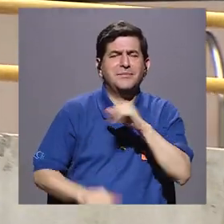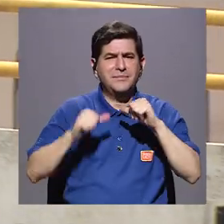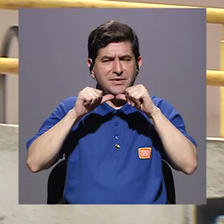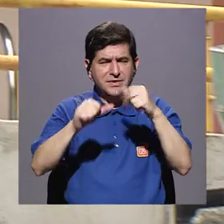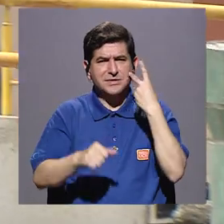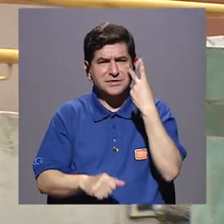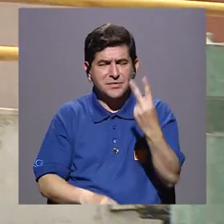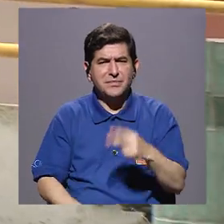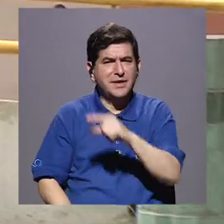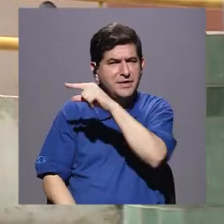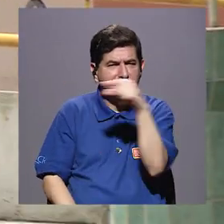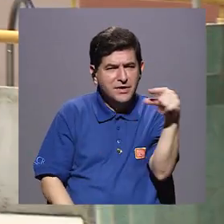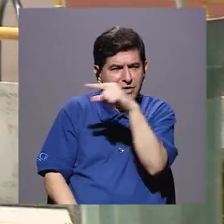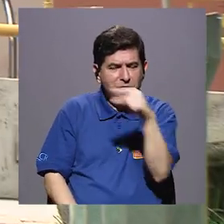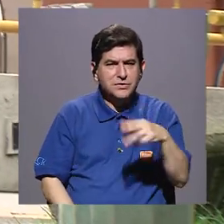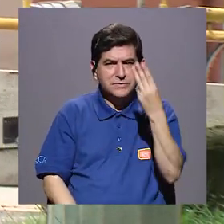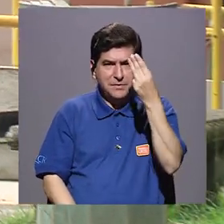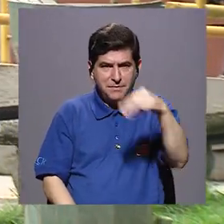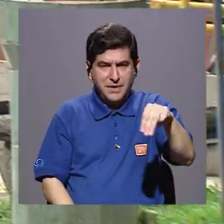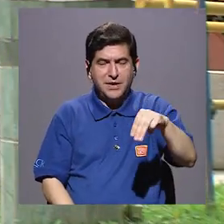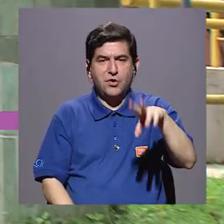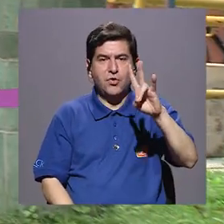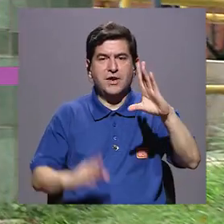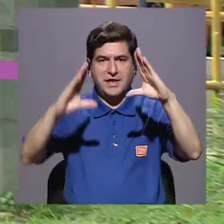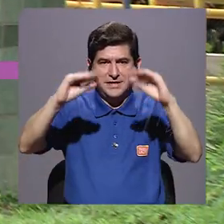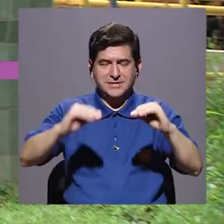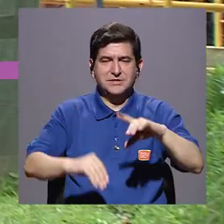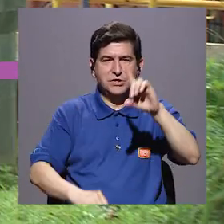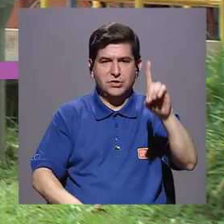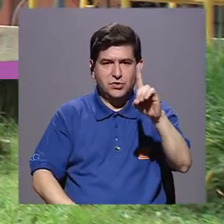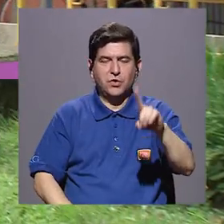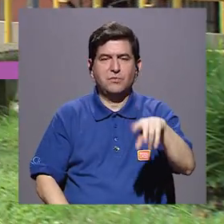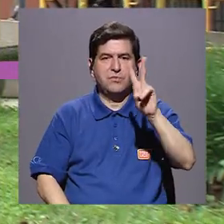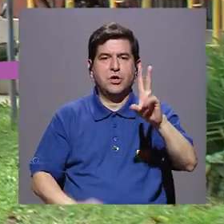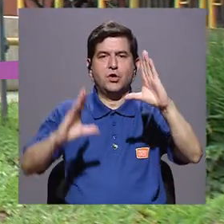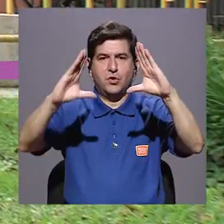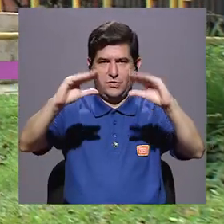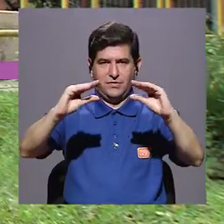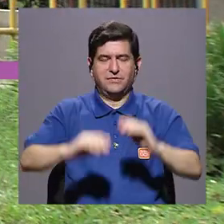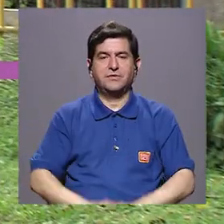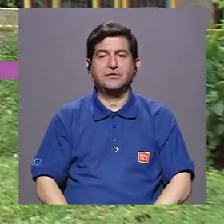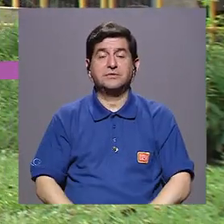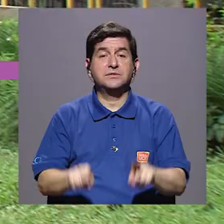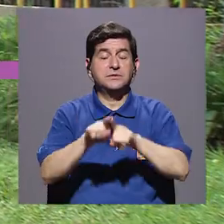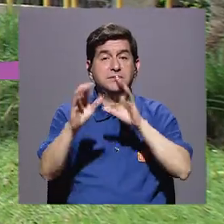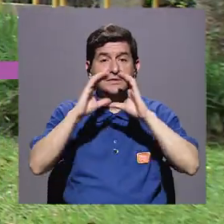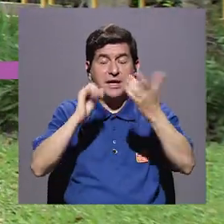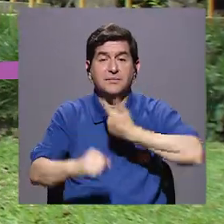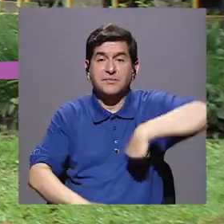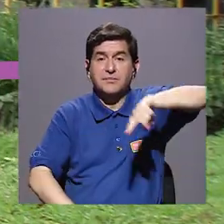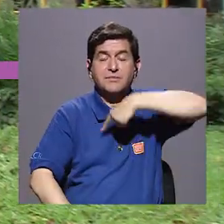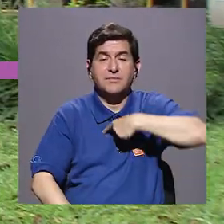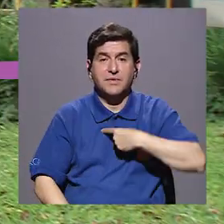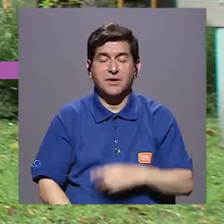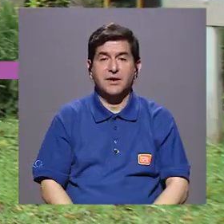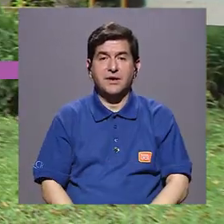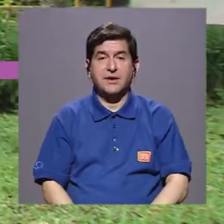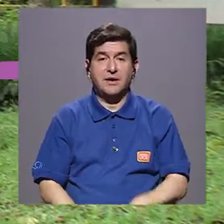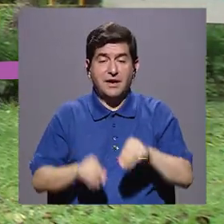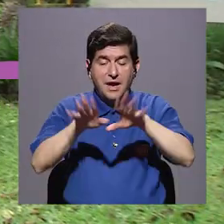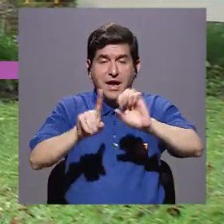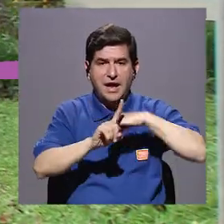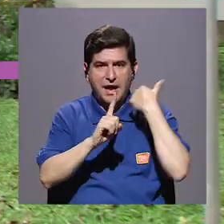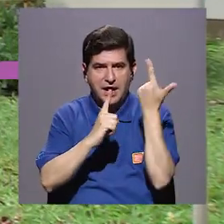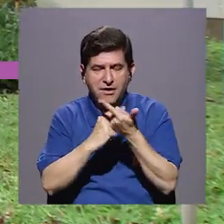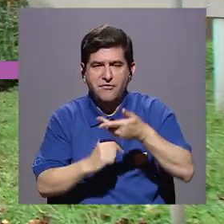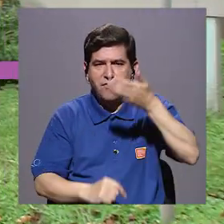Le invito a que continúe viéndonos todas las semanas, los miércoles a las 7 de la noche y los domingos a las 2 de la tarde. Y que se comunique con nosotros a